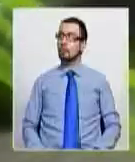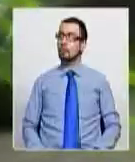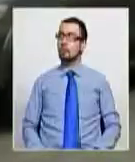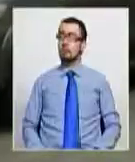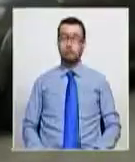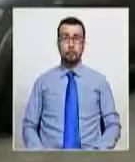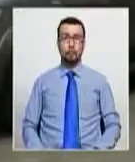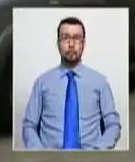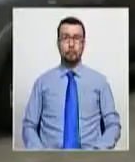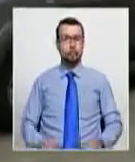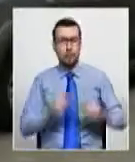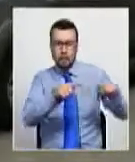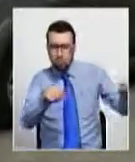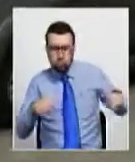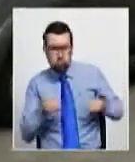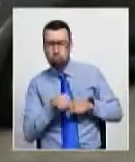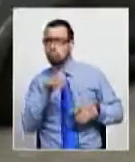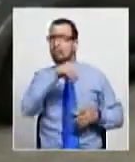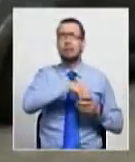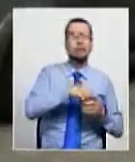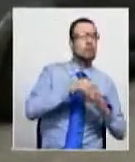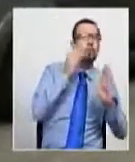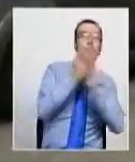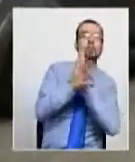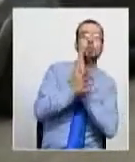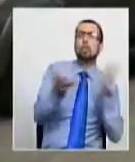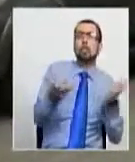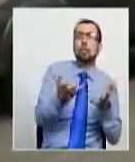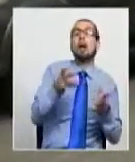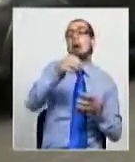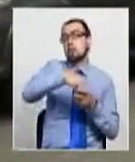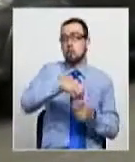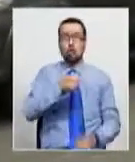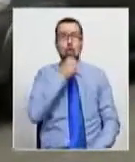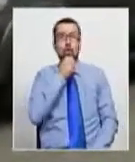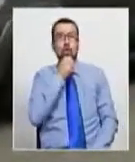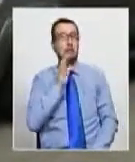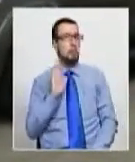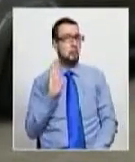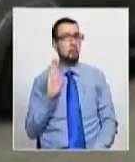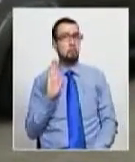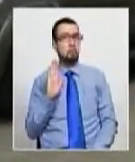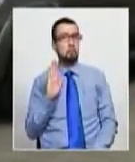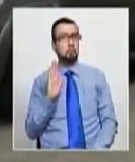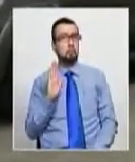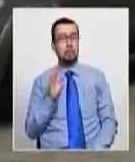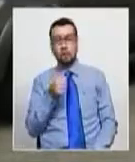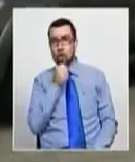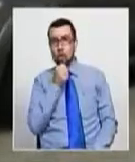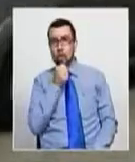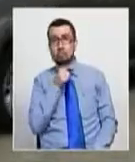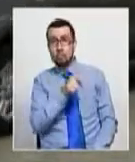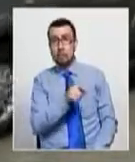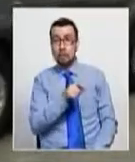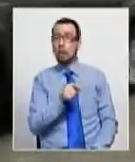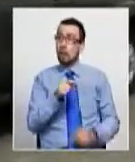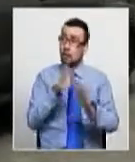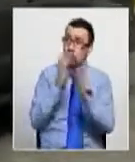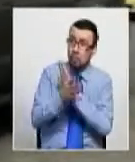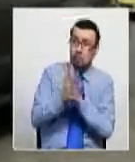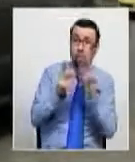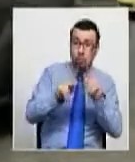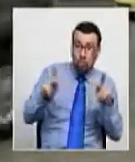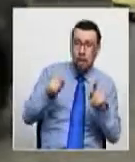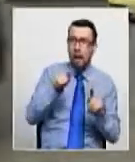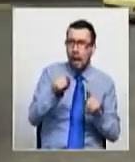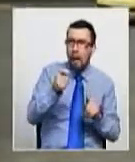el espacio más adecuado para dar este tipo de información es el noticiero en la plataforma donde se informa a la gente y se tiene al